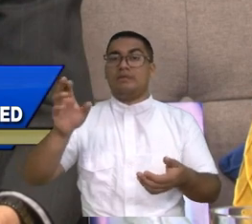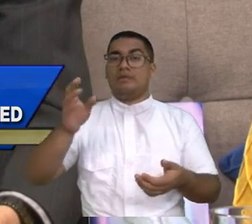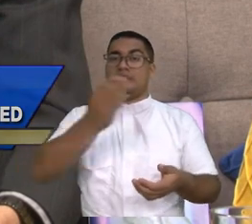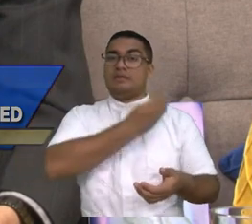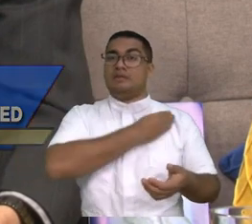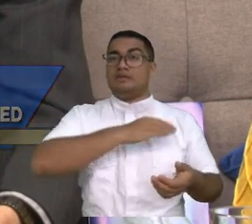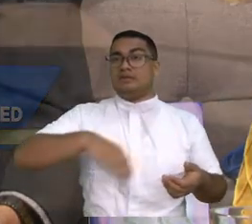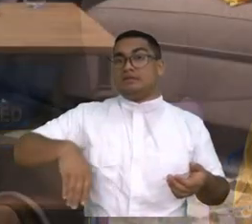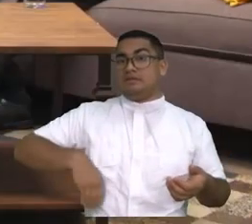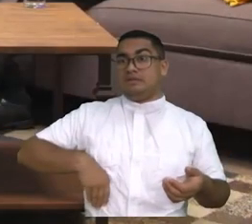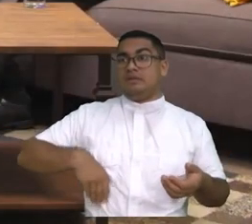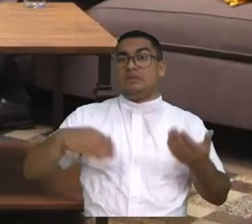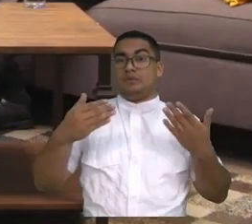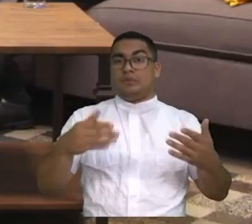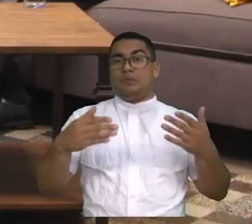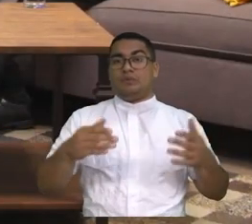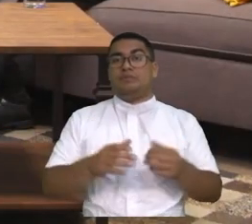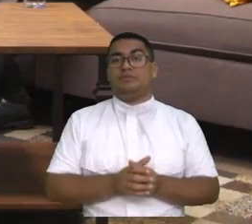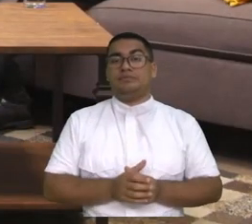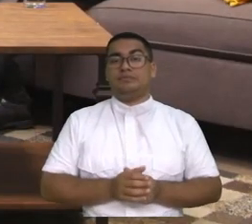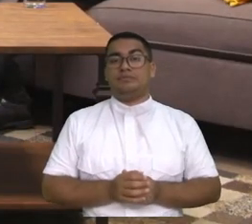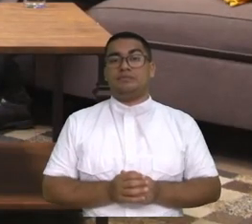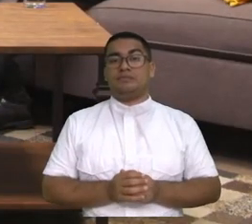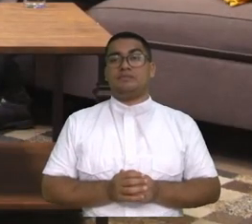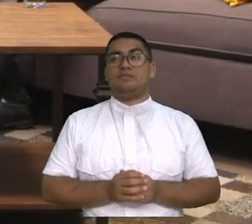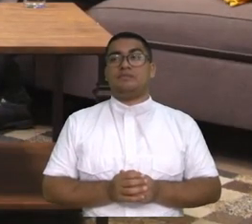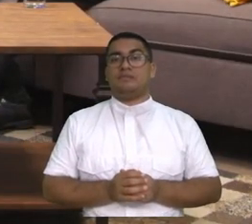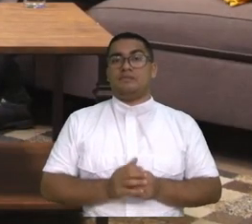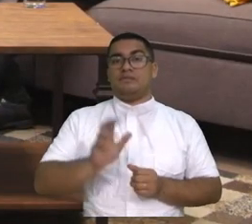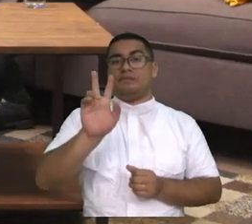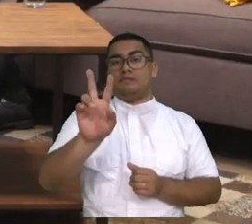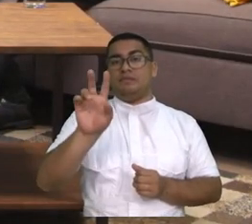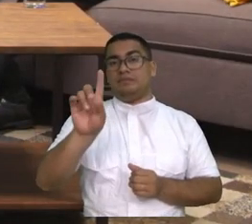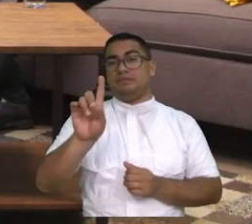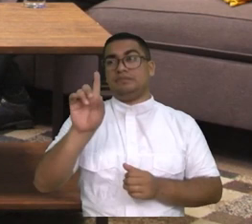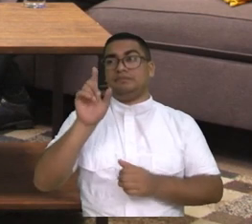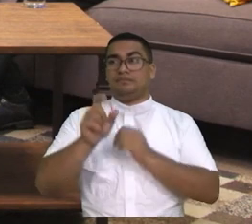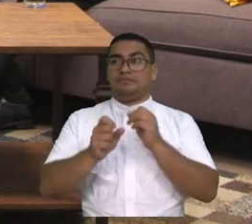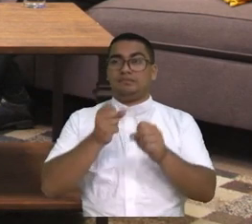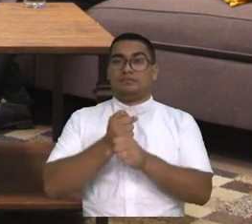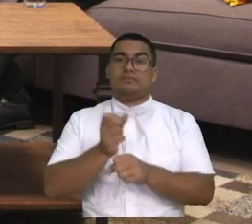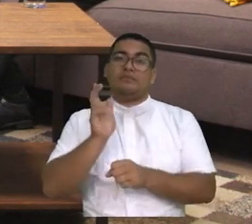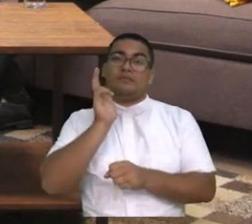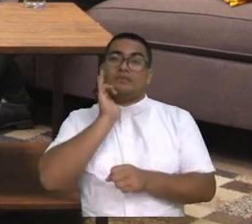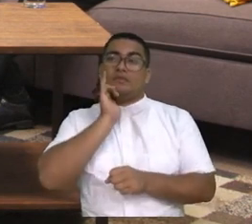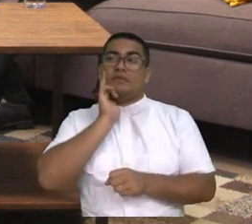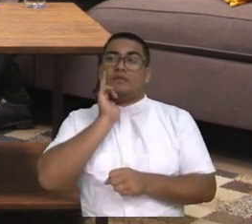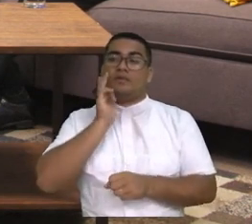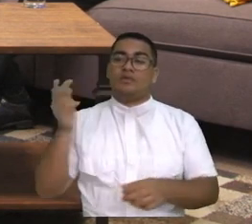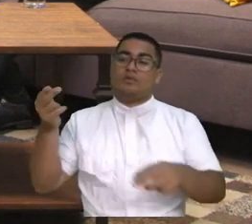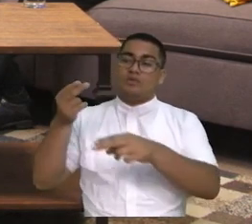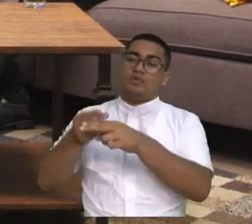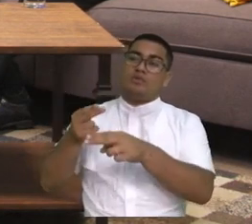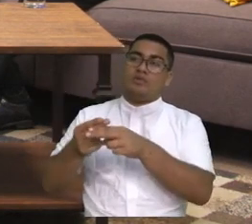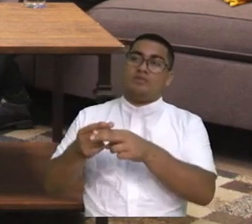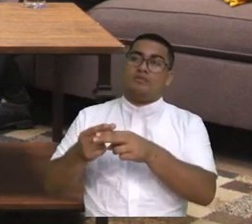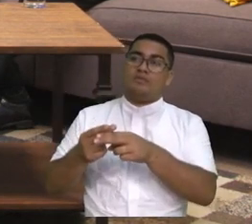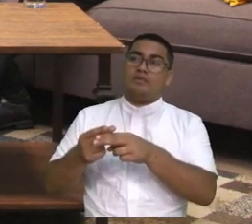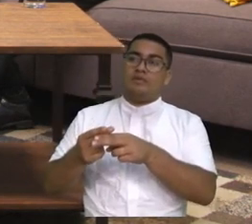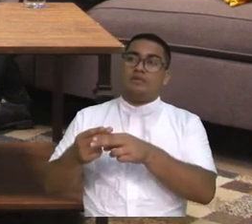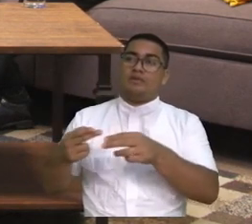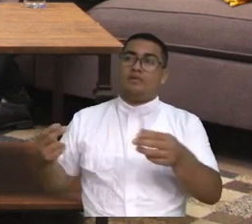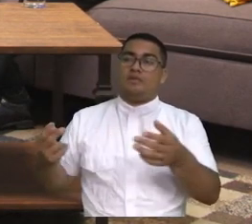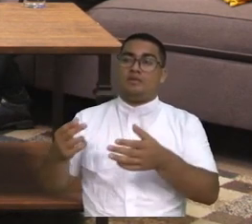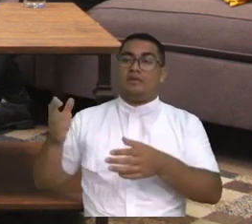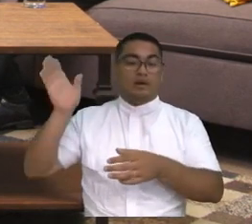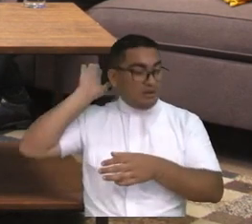sugerencias y recomendaciones. Claro que sí. A los 21 años es nombrado corresponsal del diario La Nación de